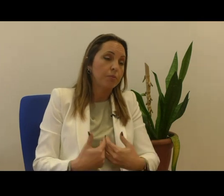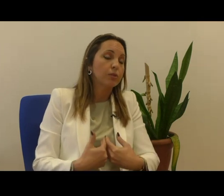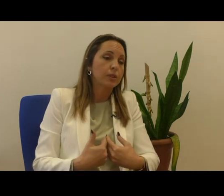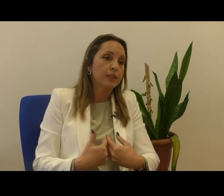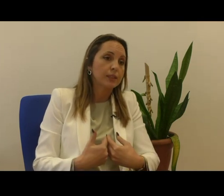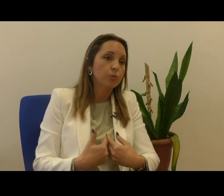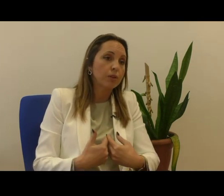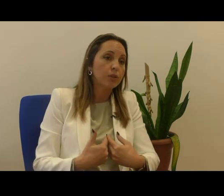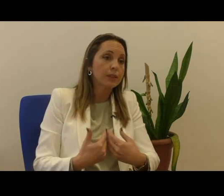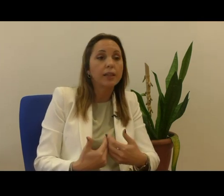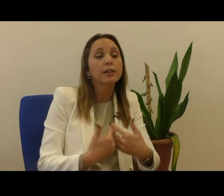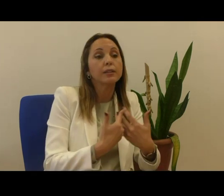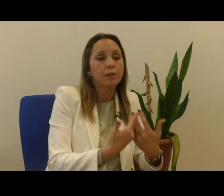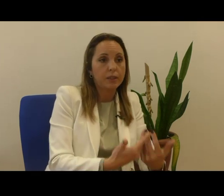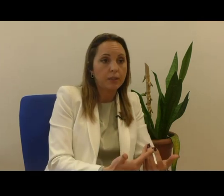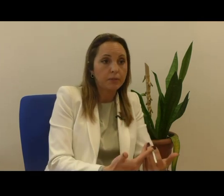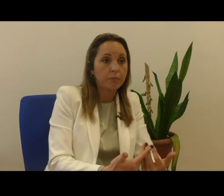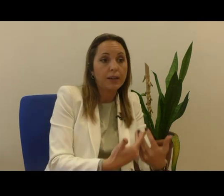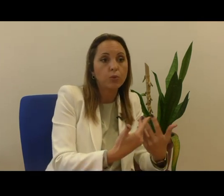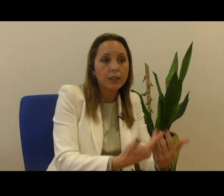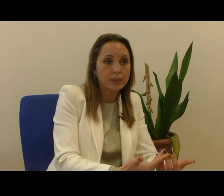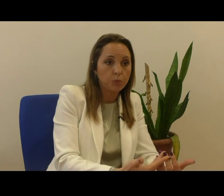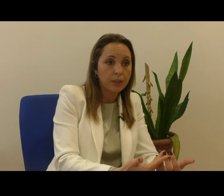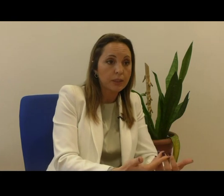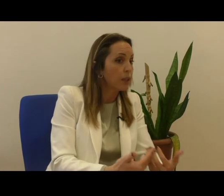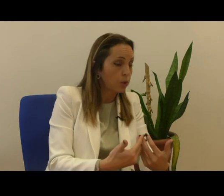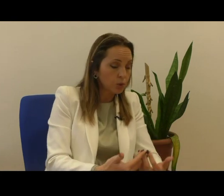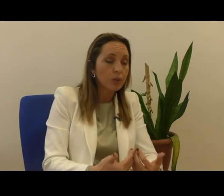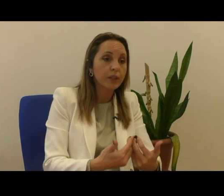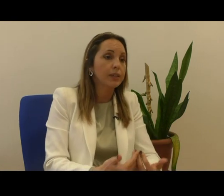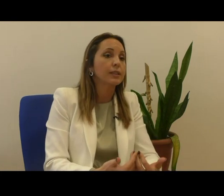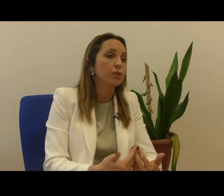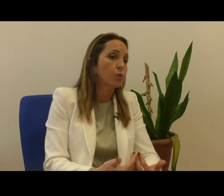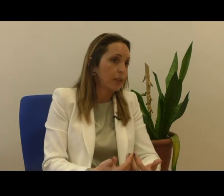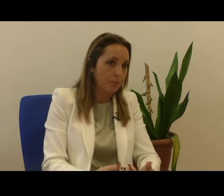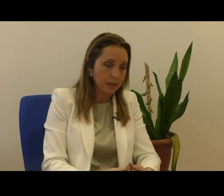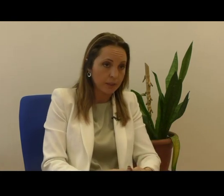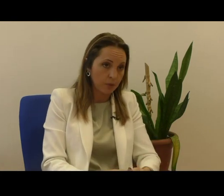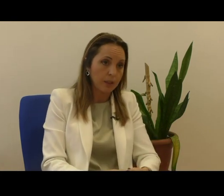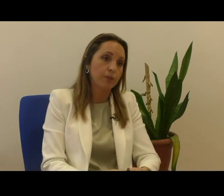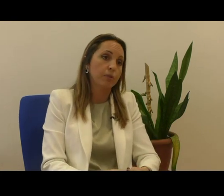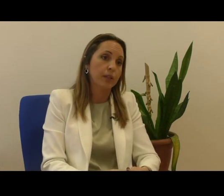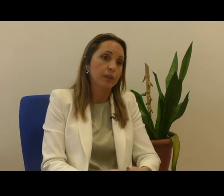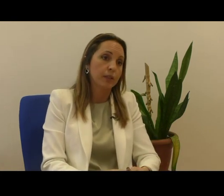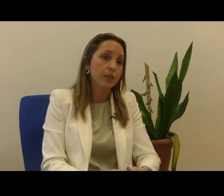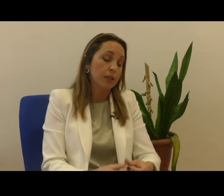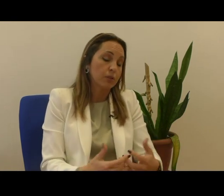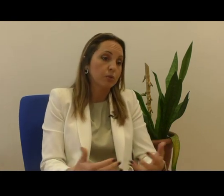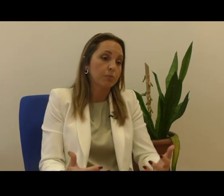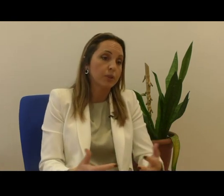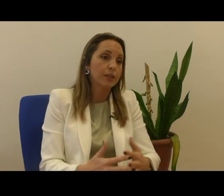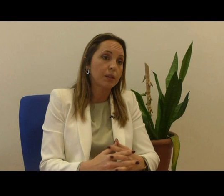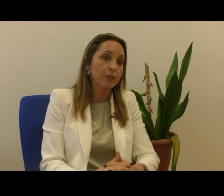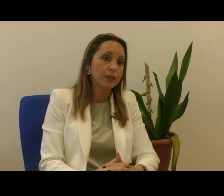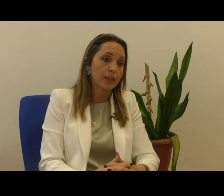tener conocimiento de esas situaciones e intervenir para ayudar a esas mujeres, incluso aunque ellas no quieran presentar una denuncia. Y creo que